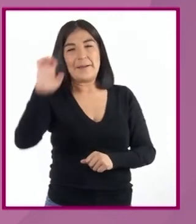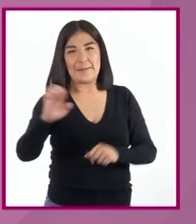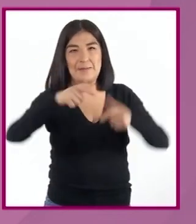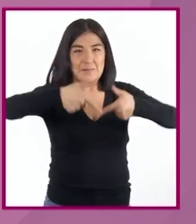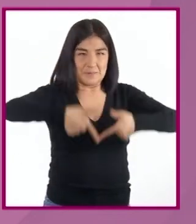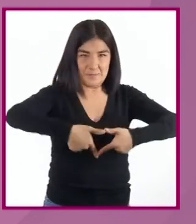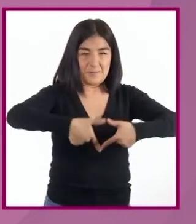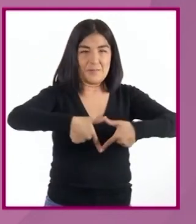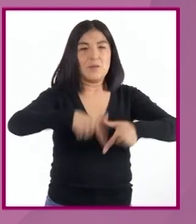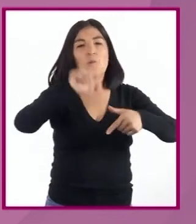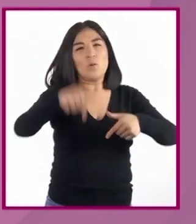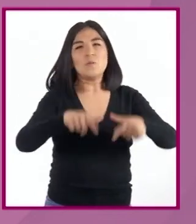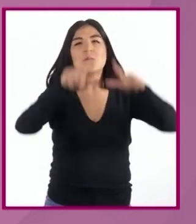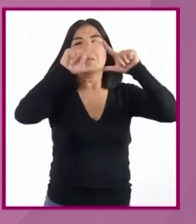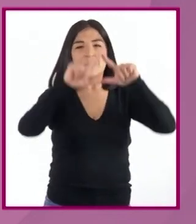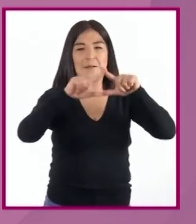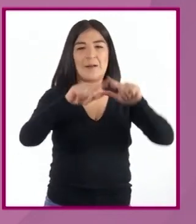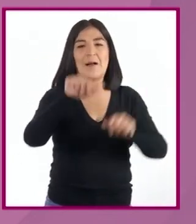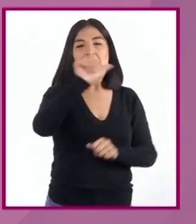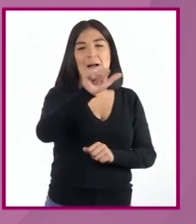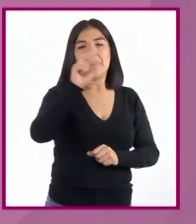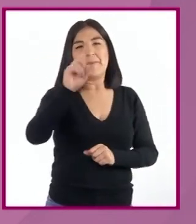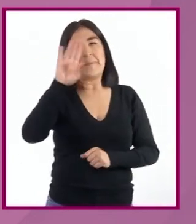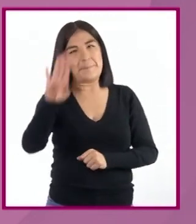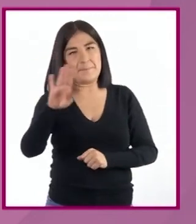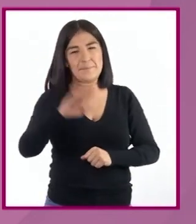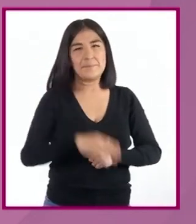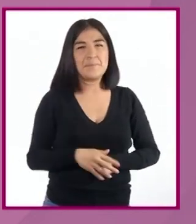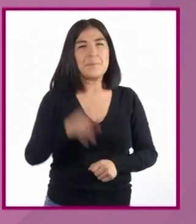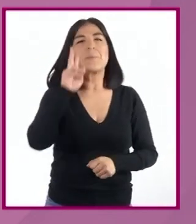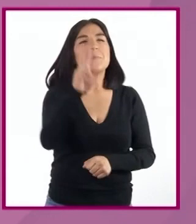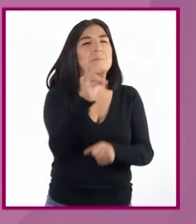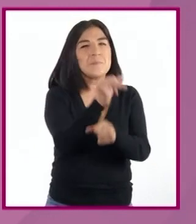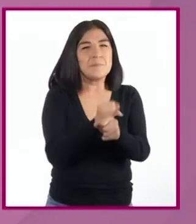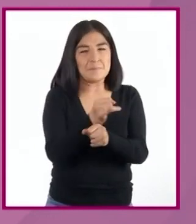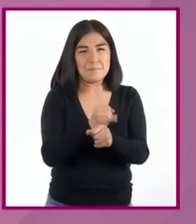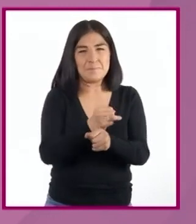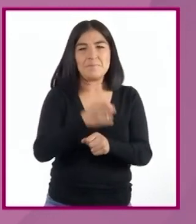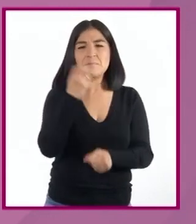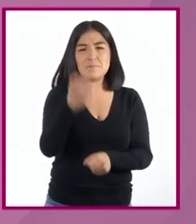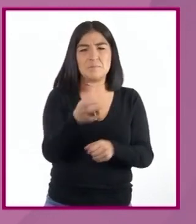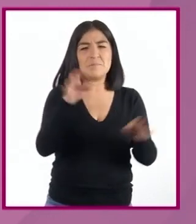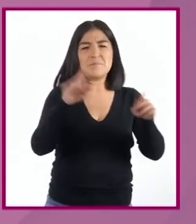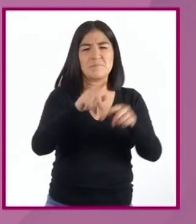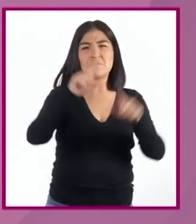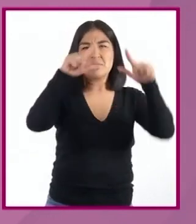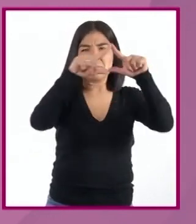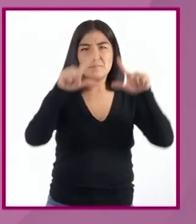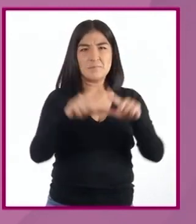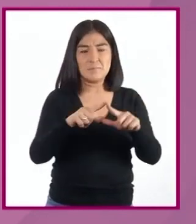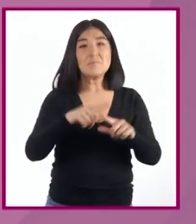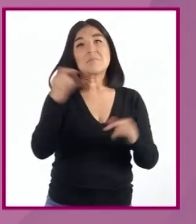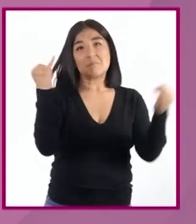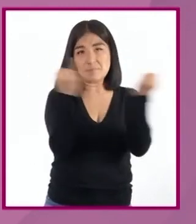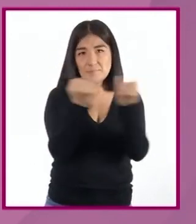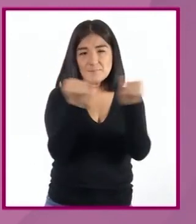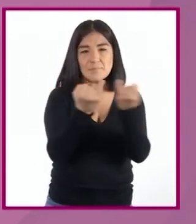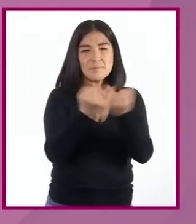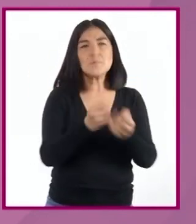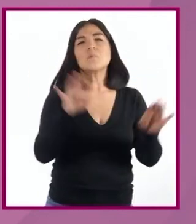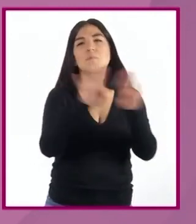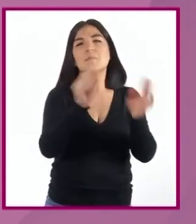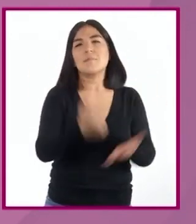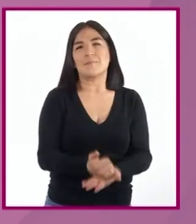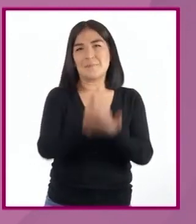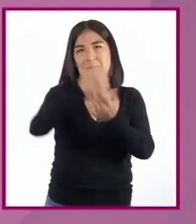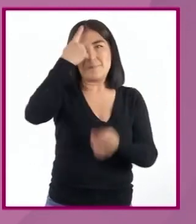el otro es el triángulo ADB. Averigüemos si estos dos triángulos son congruentes, lo que nos